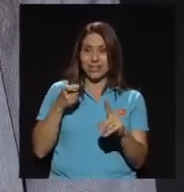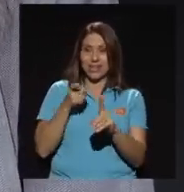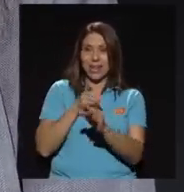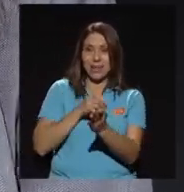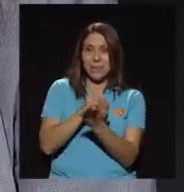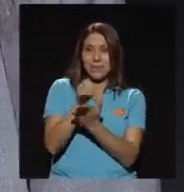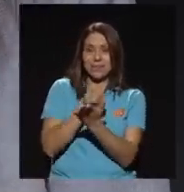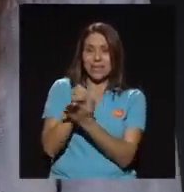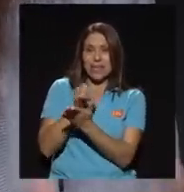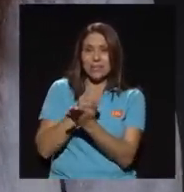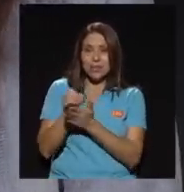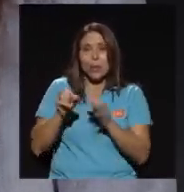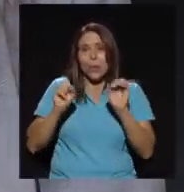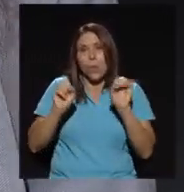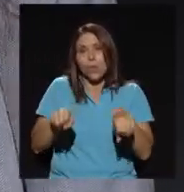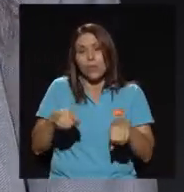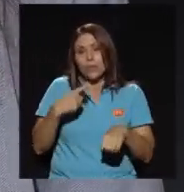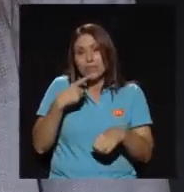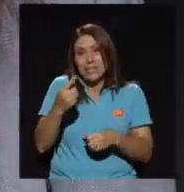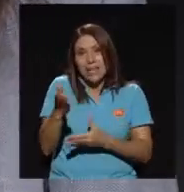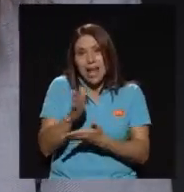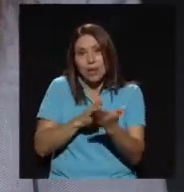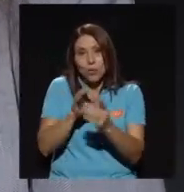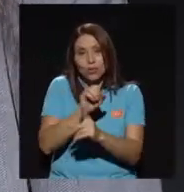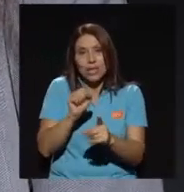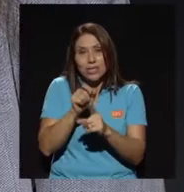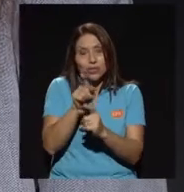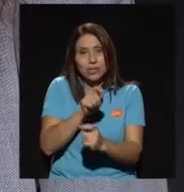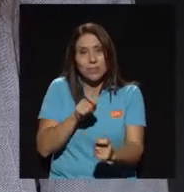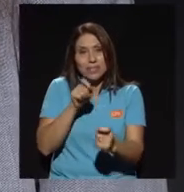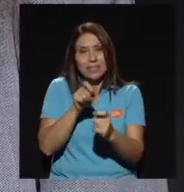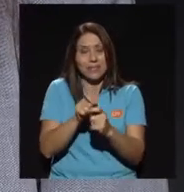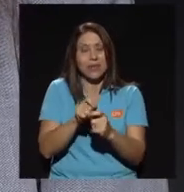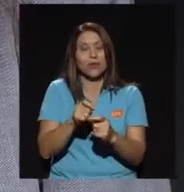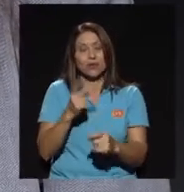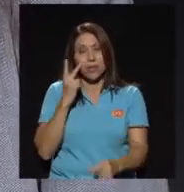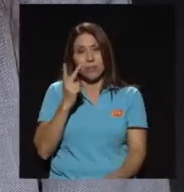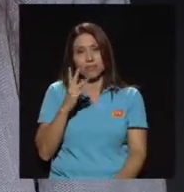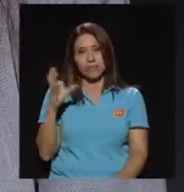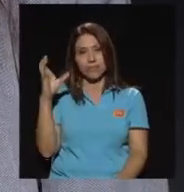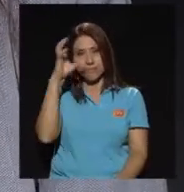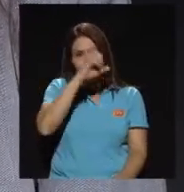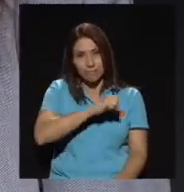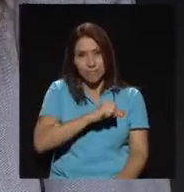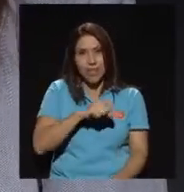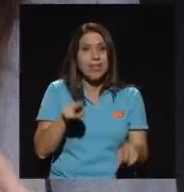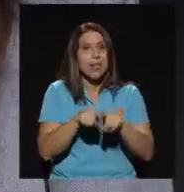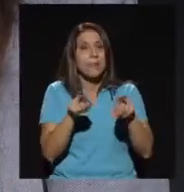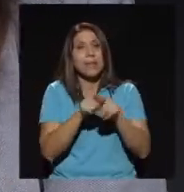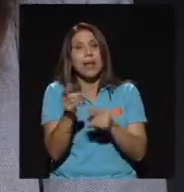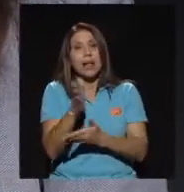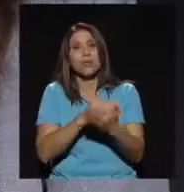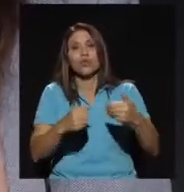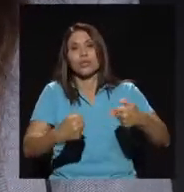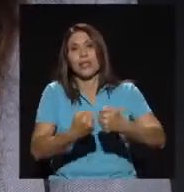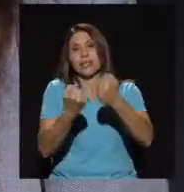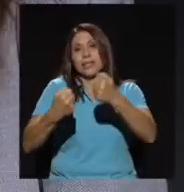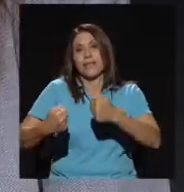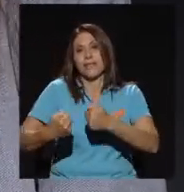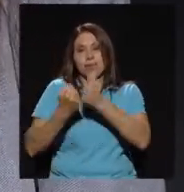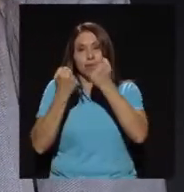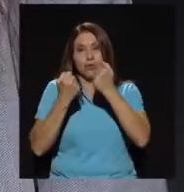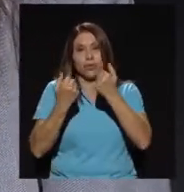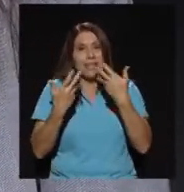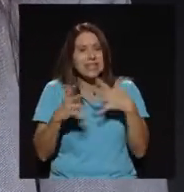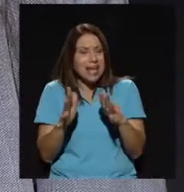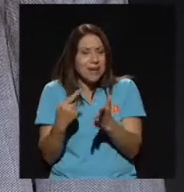es algunos hechos específicos que nos encontramos que suceden y algunos desafíos derivados de las discusiones con múltiples